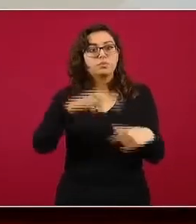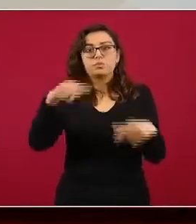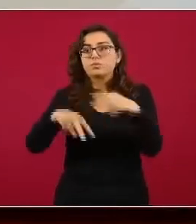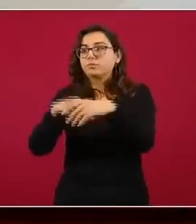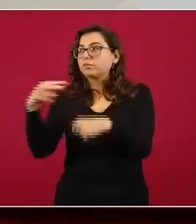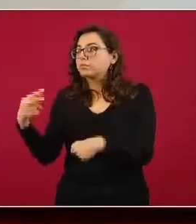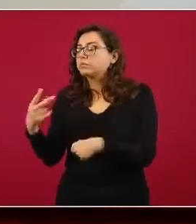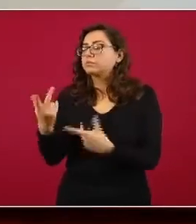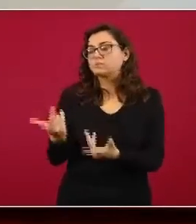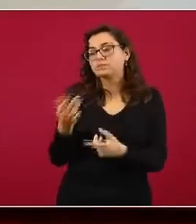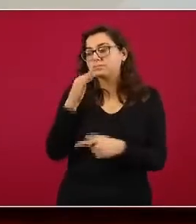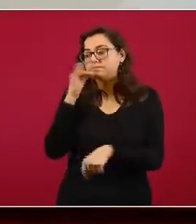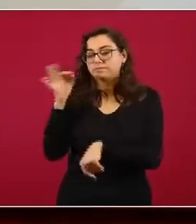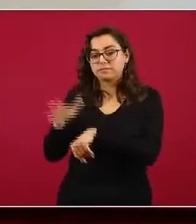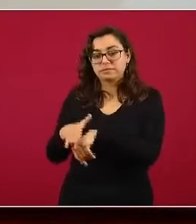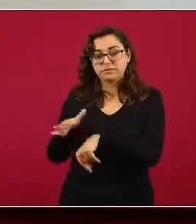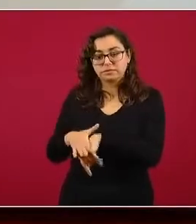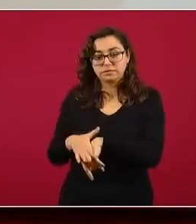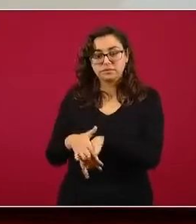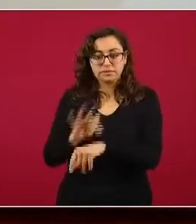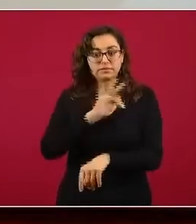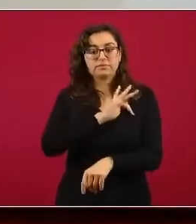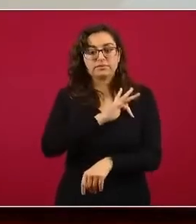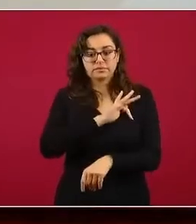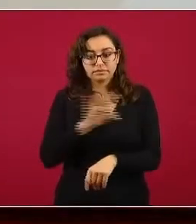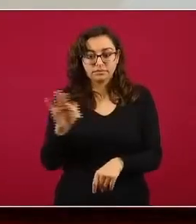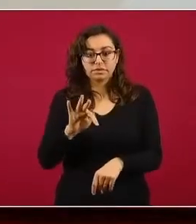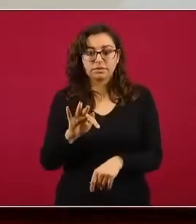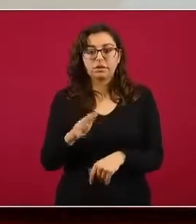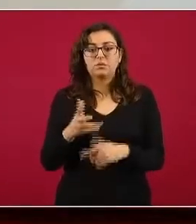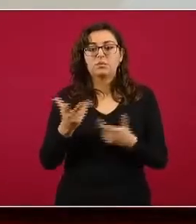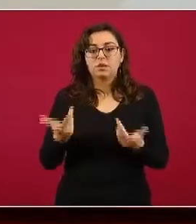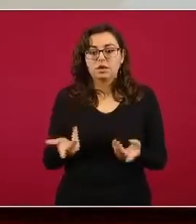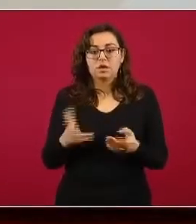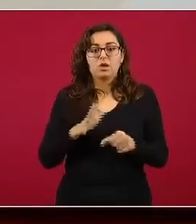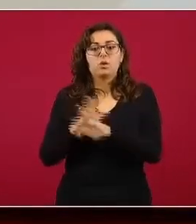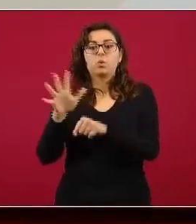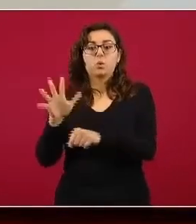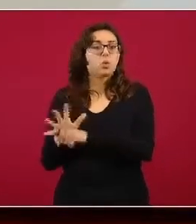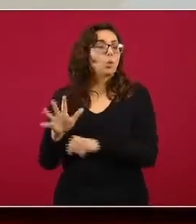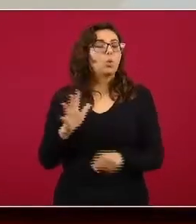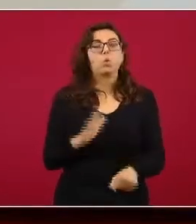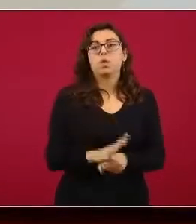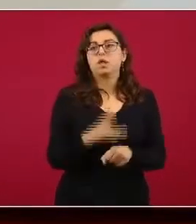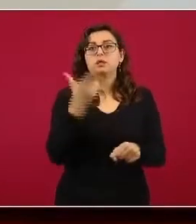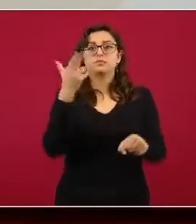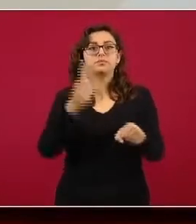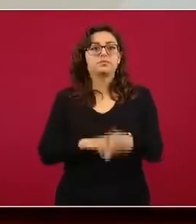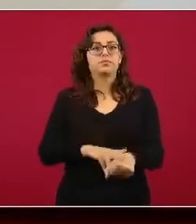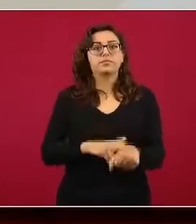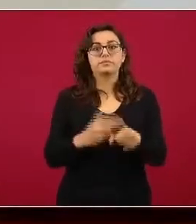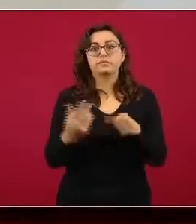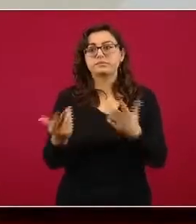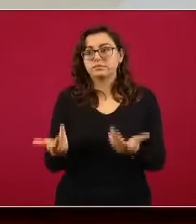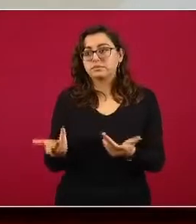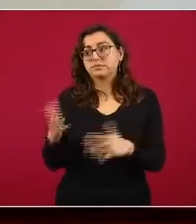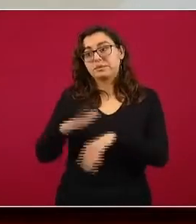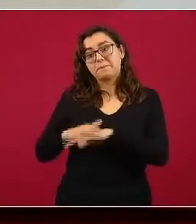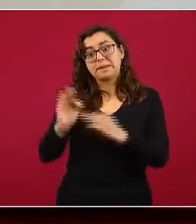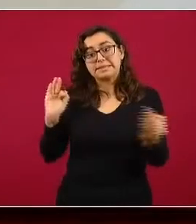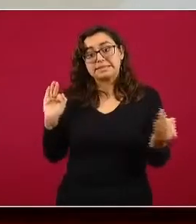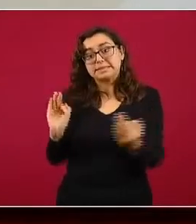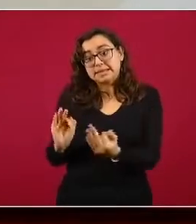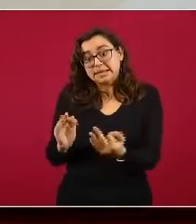intercambiando la información, y entonces poder siempre identificar en qué unidad médica y por lo tanto la más cercana a la